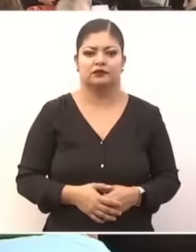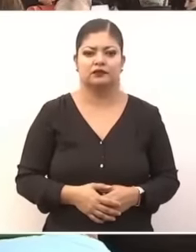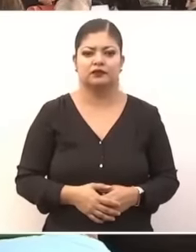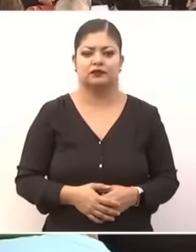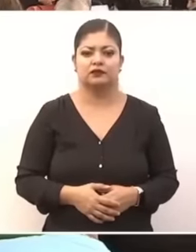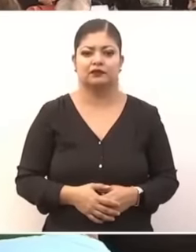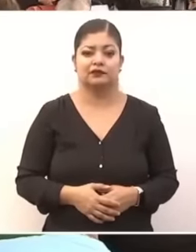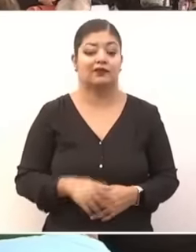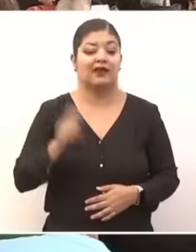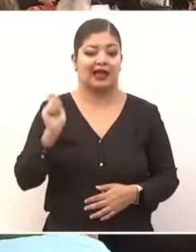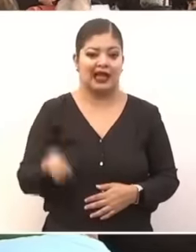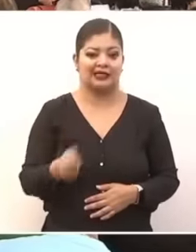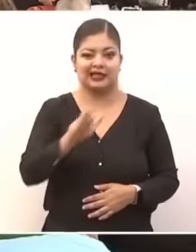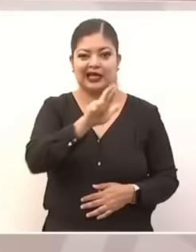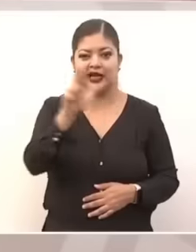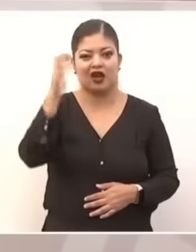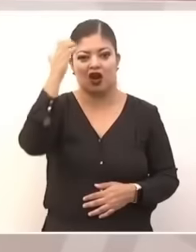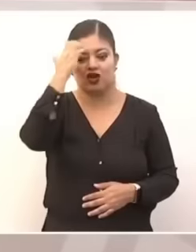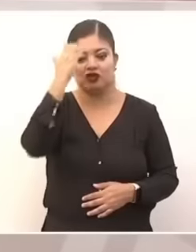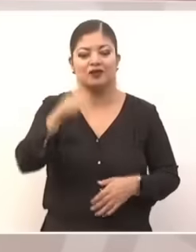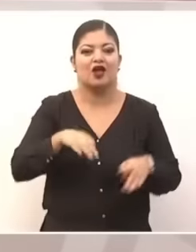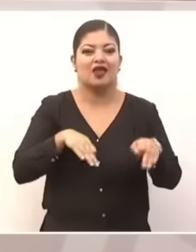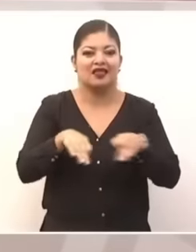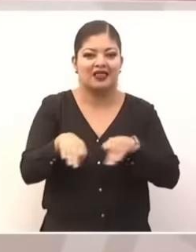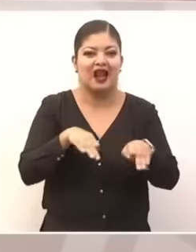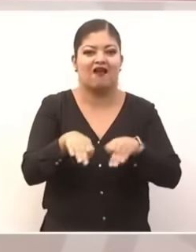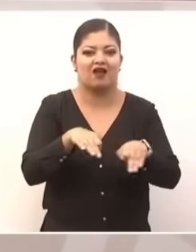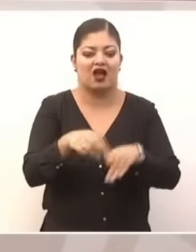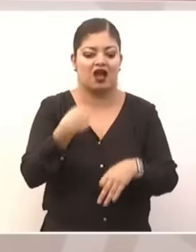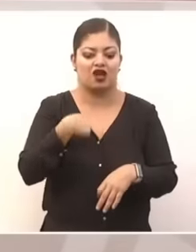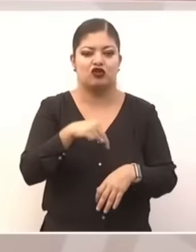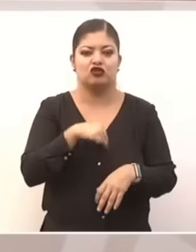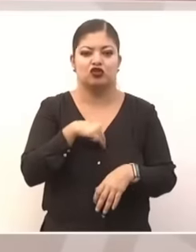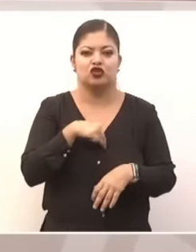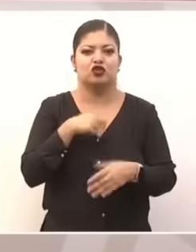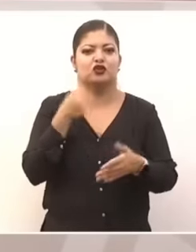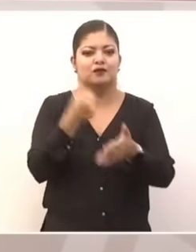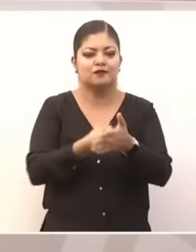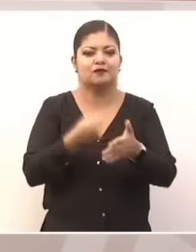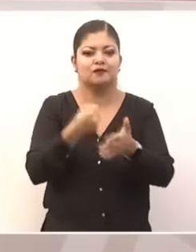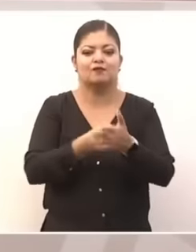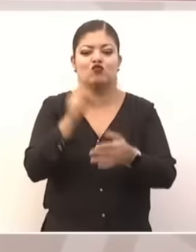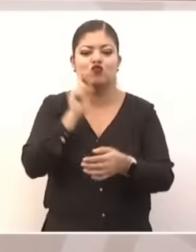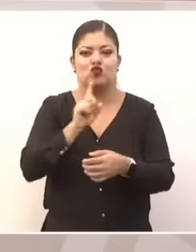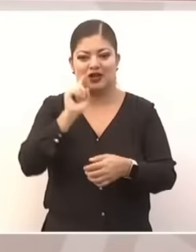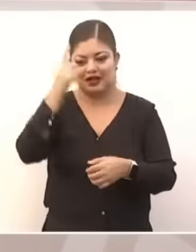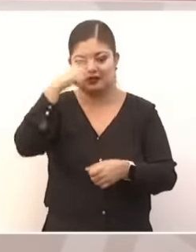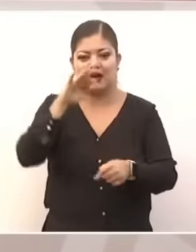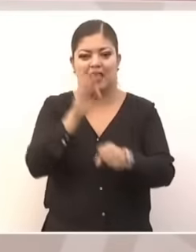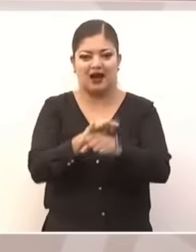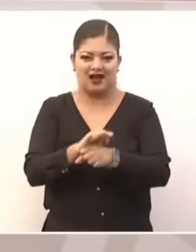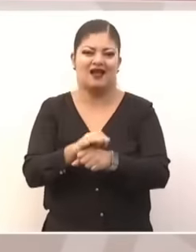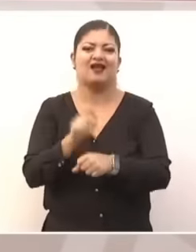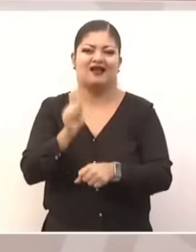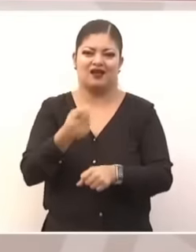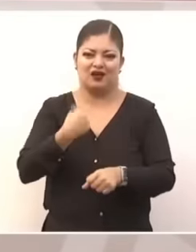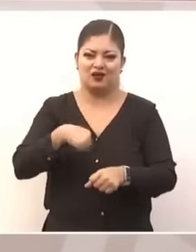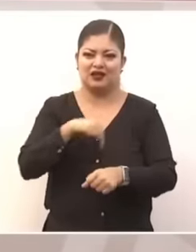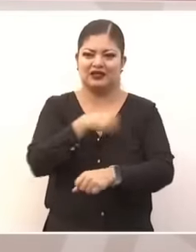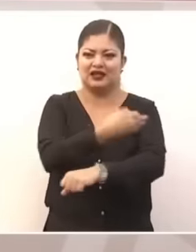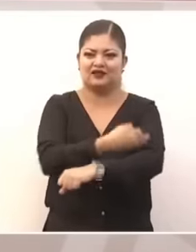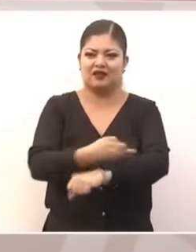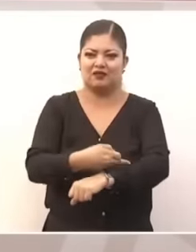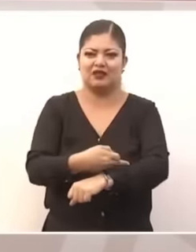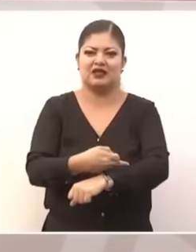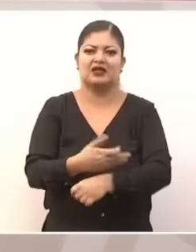Que es un reconocimiento al trabajo que hemos hecho las mujeres por nuestras familias, las mujeres mexicanas, por